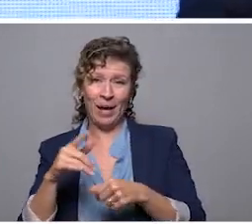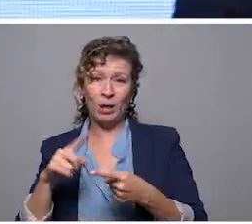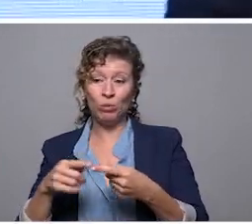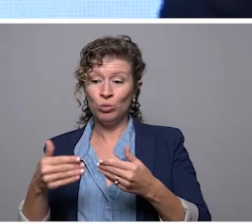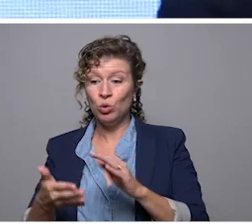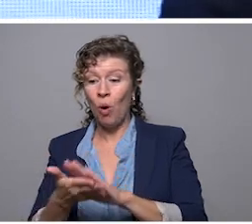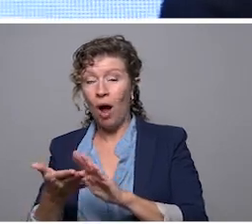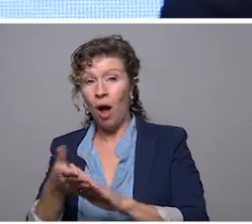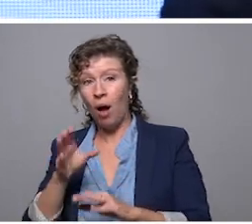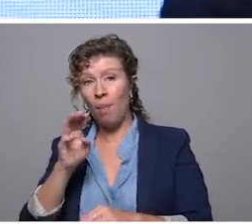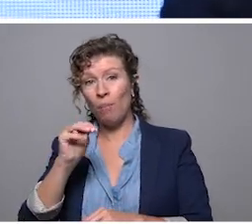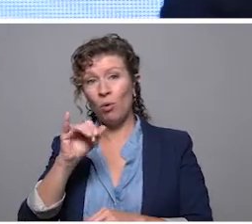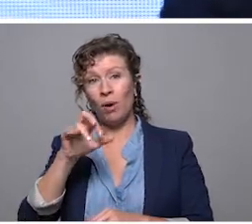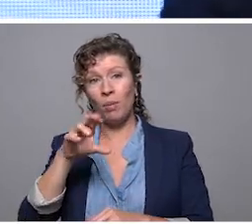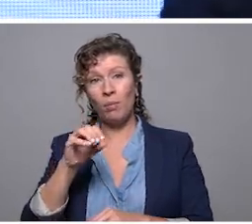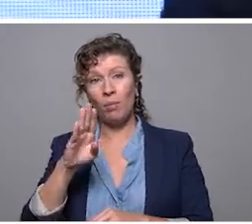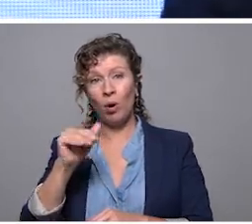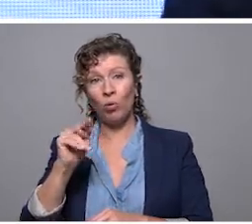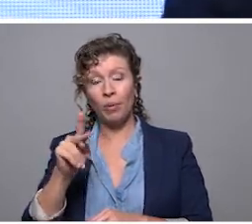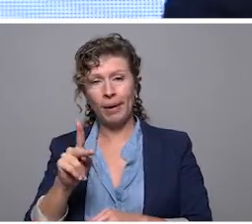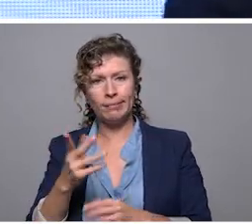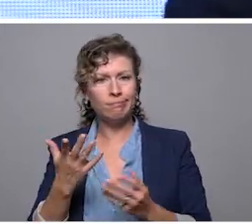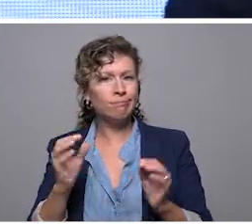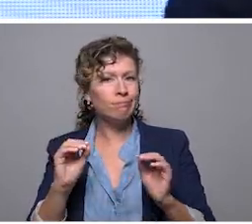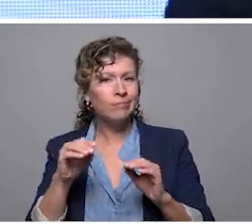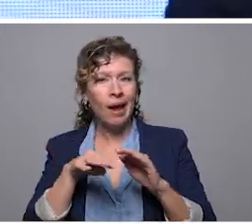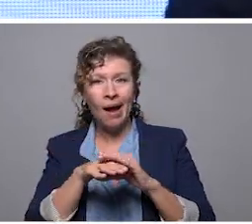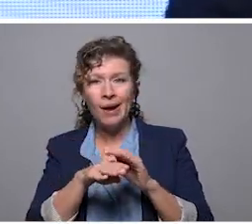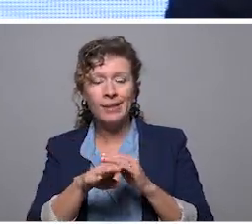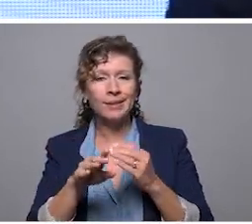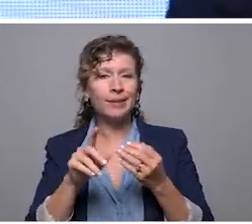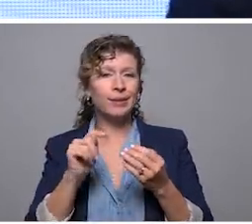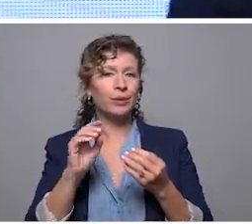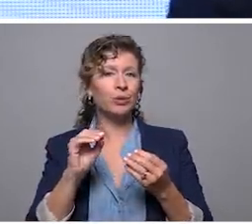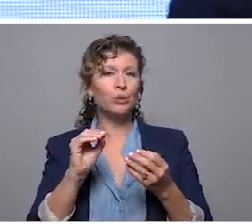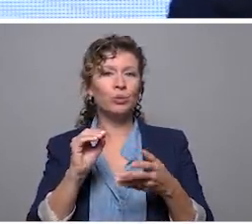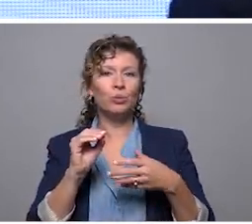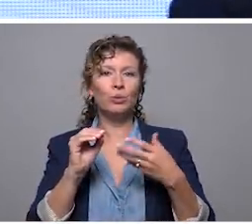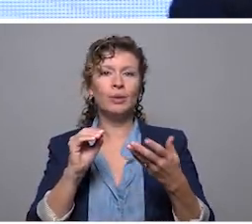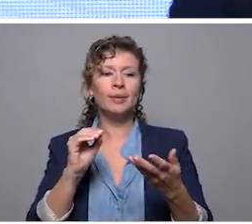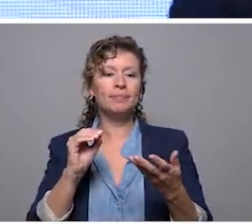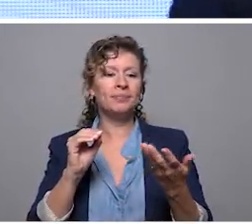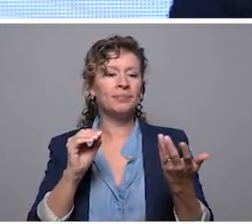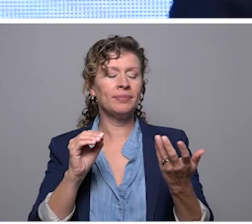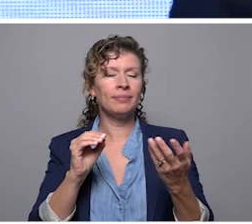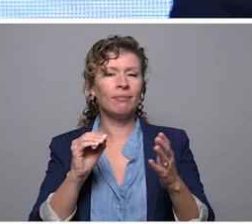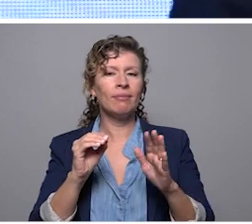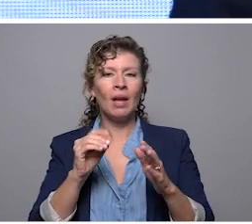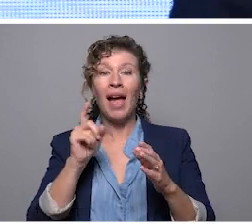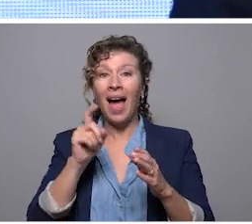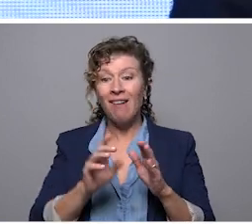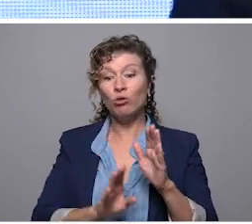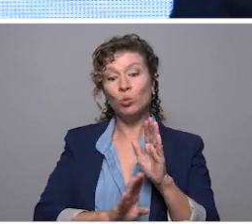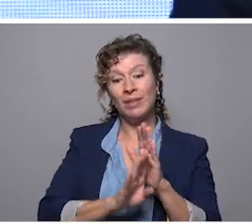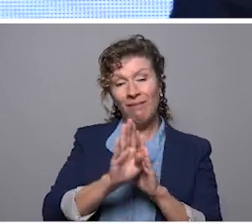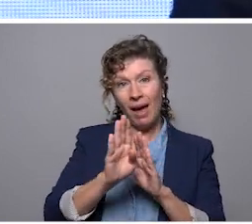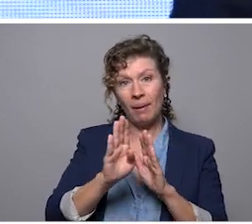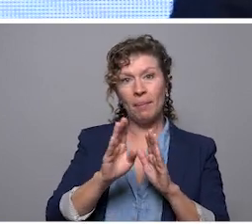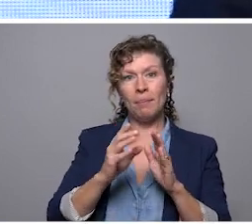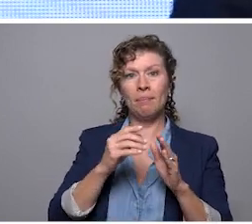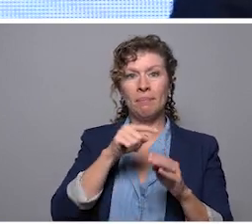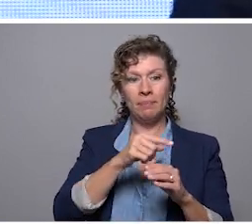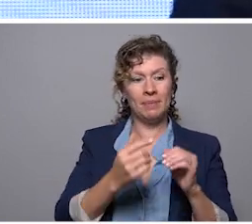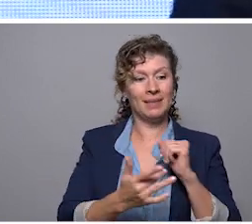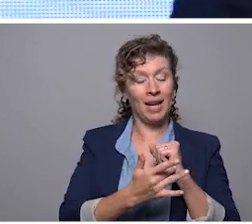sea no hay acceso a cor bancario hay que desarrollarlo y cuando encuentras tecnología es tecnología de punta